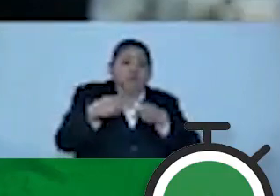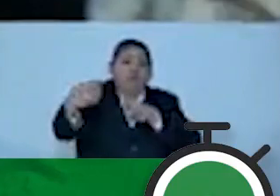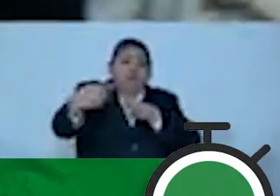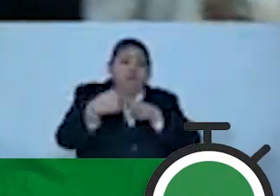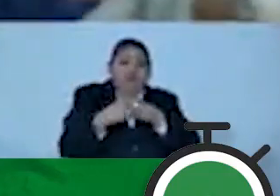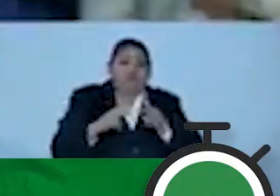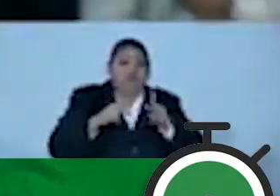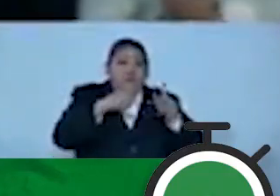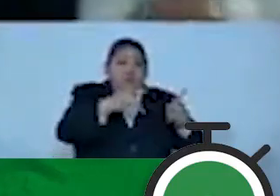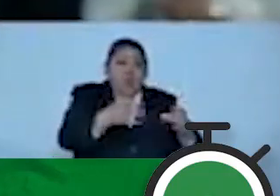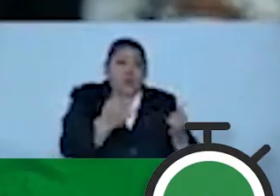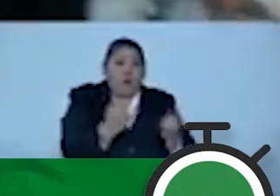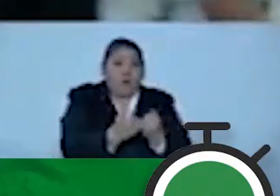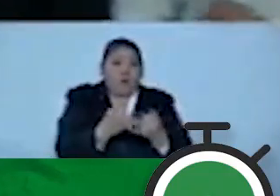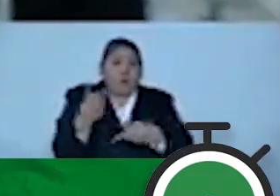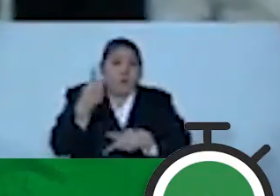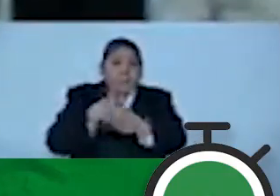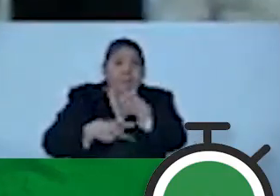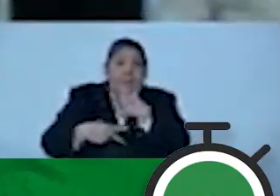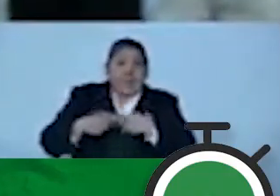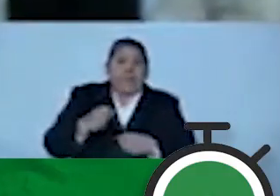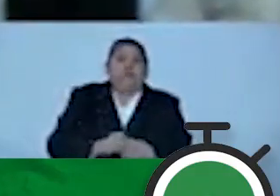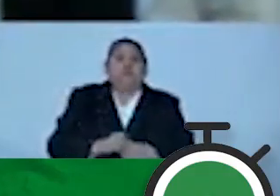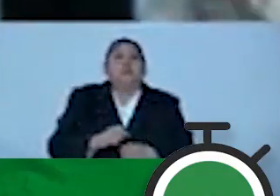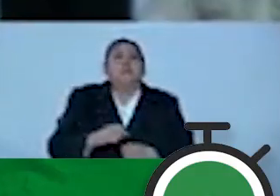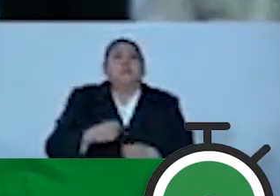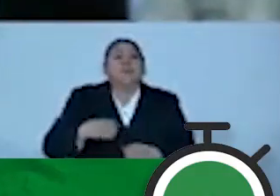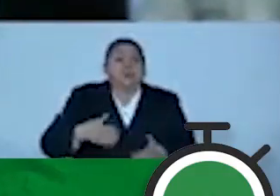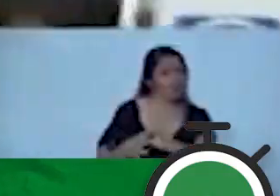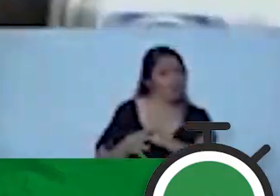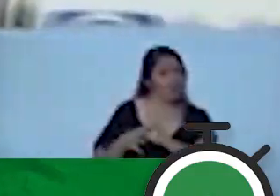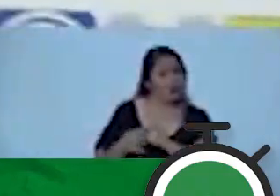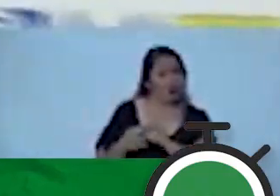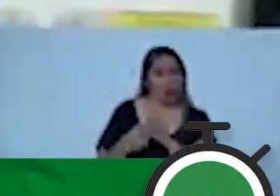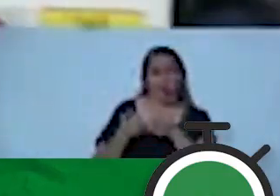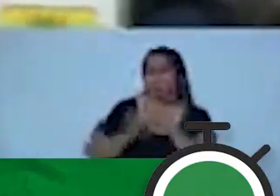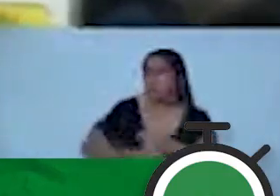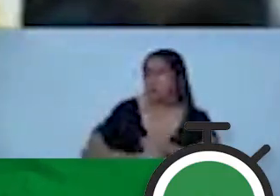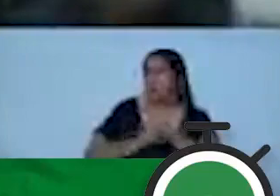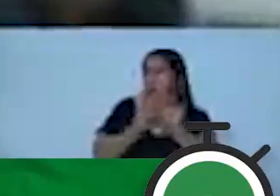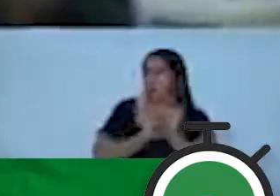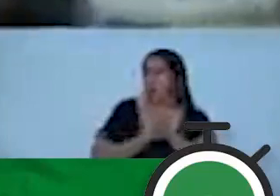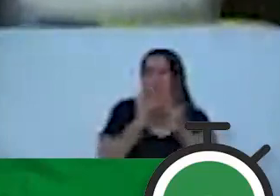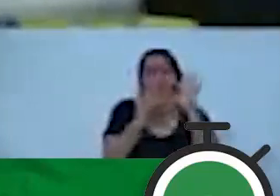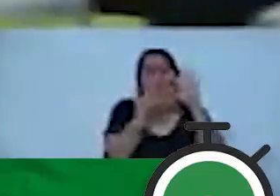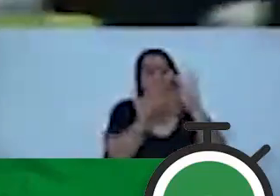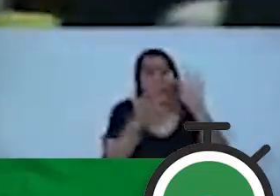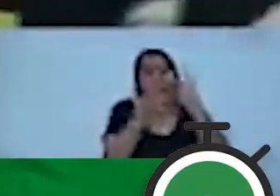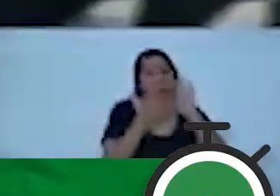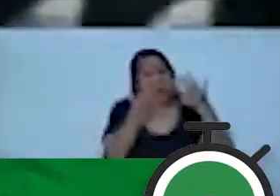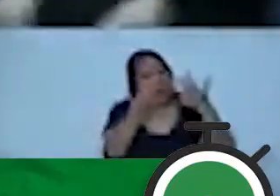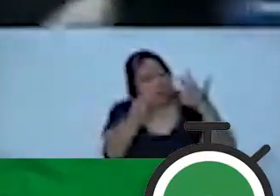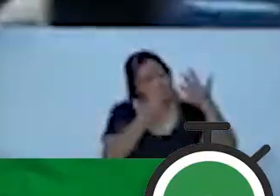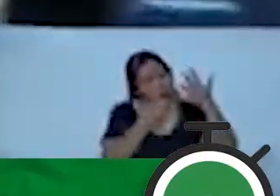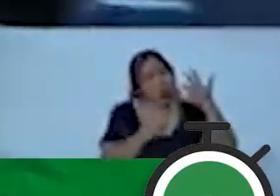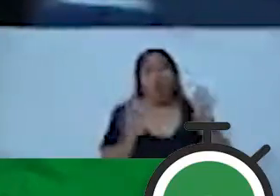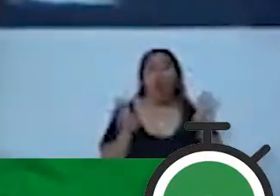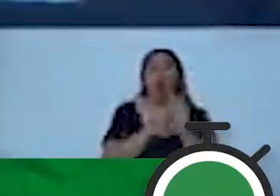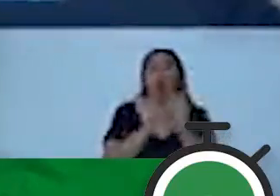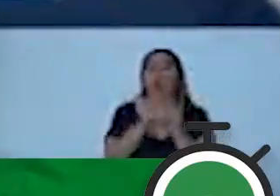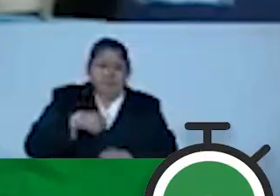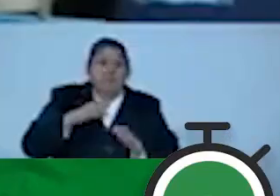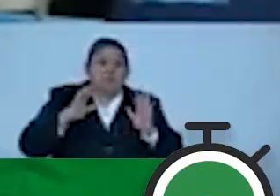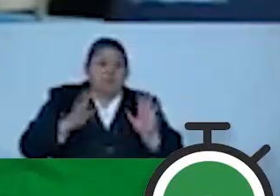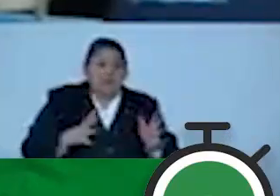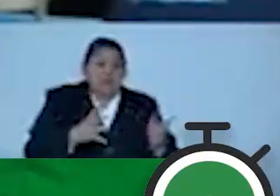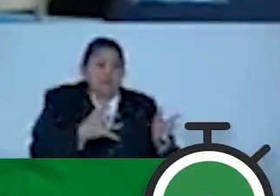parte de los candidatos, sin sorpresas, cada uno llegó y mostró lo que sustenta su participación en la contienda, experiencia, resultados y compromiso en algunos